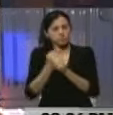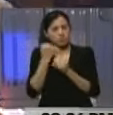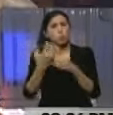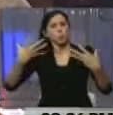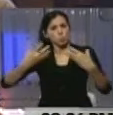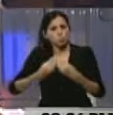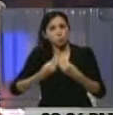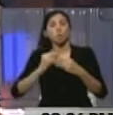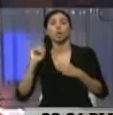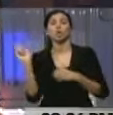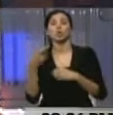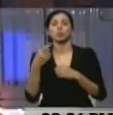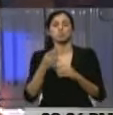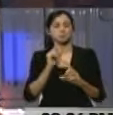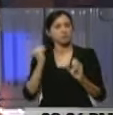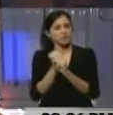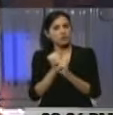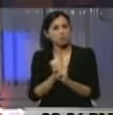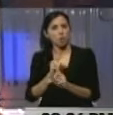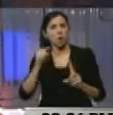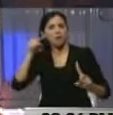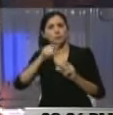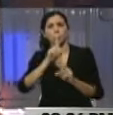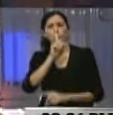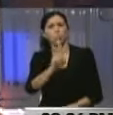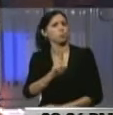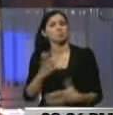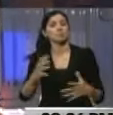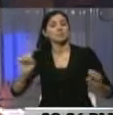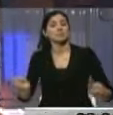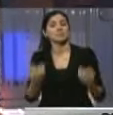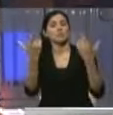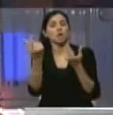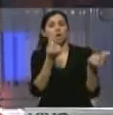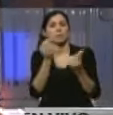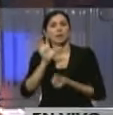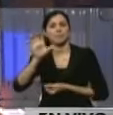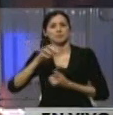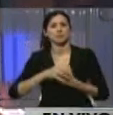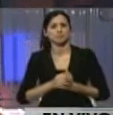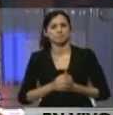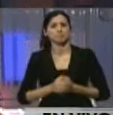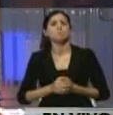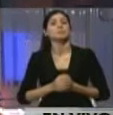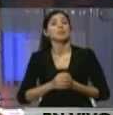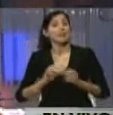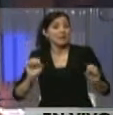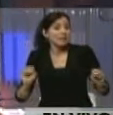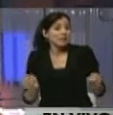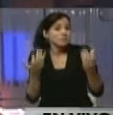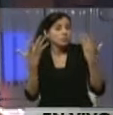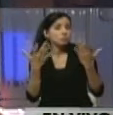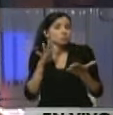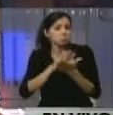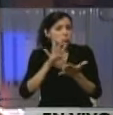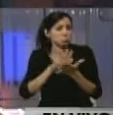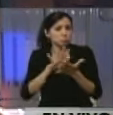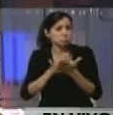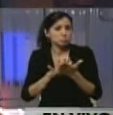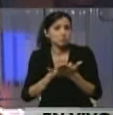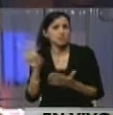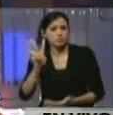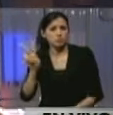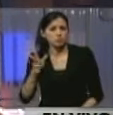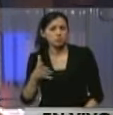todos hacia el mismo objetivo, la recuperación económica de la patria, que es la recuperación de la estabilidad que